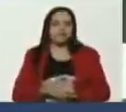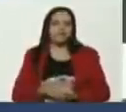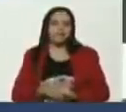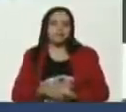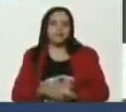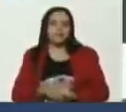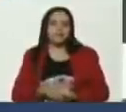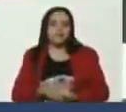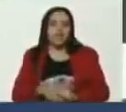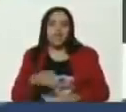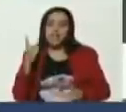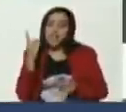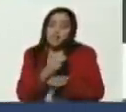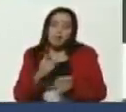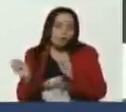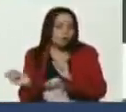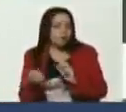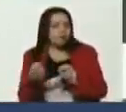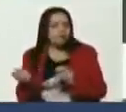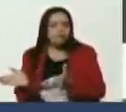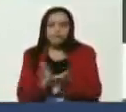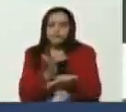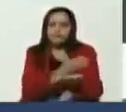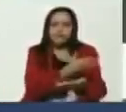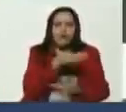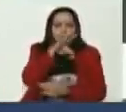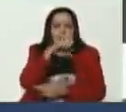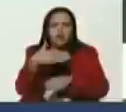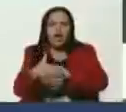Hay que espantar al perro antes que se eche la meada.